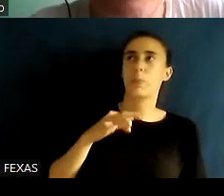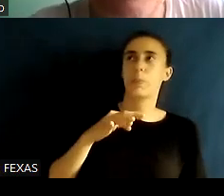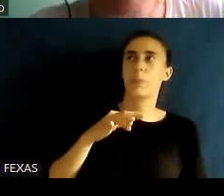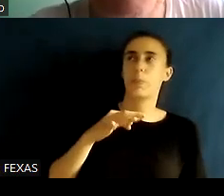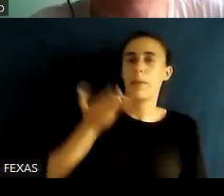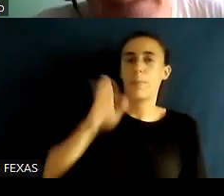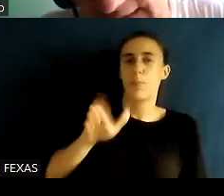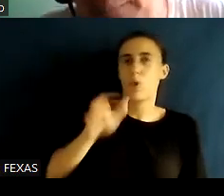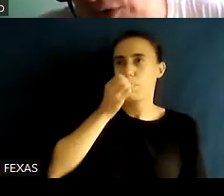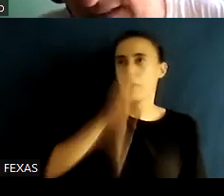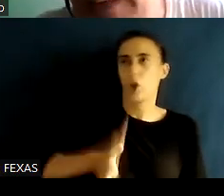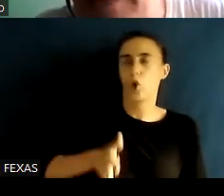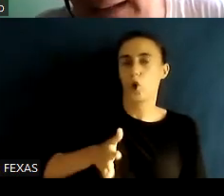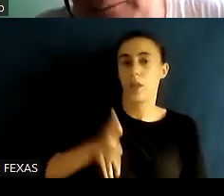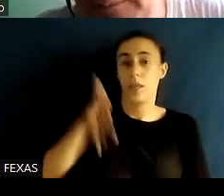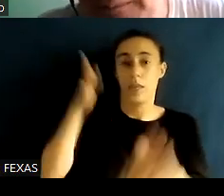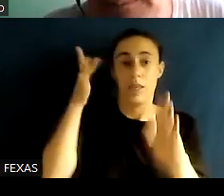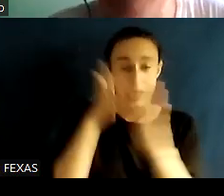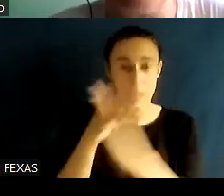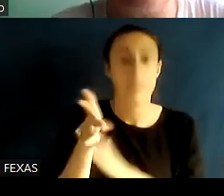muerto, tiene por qué